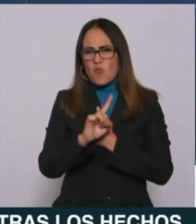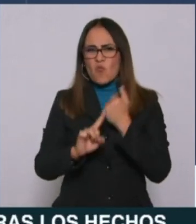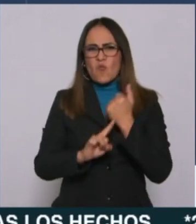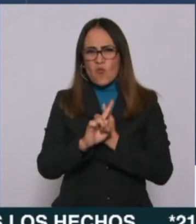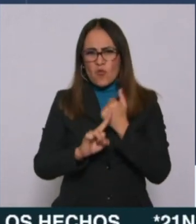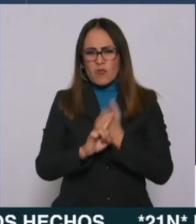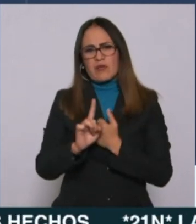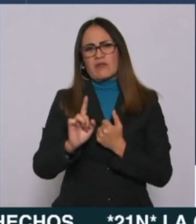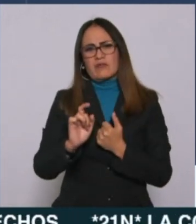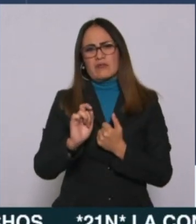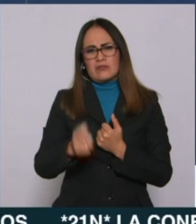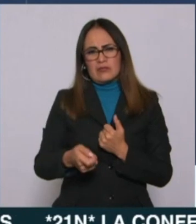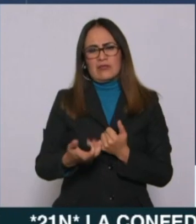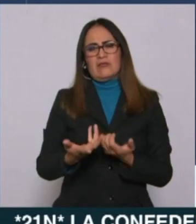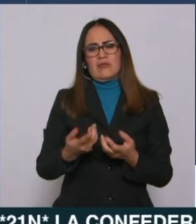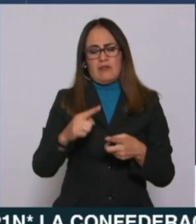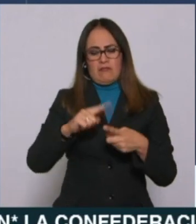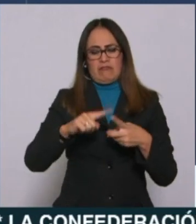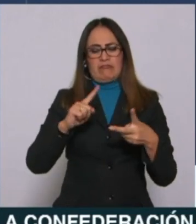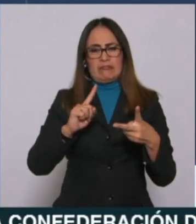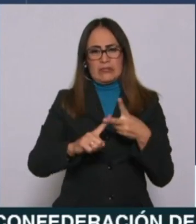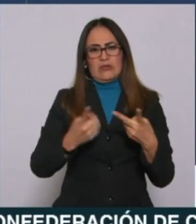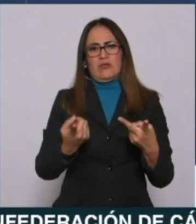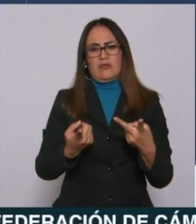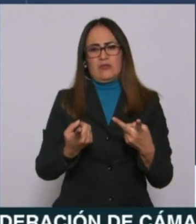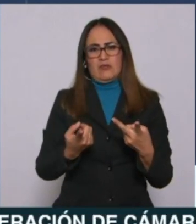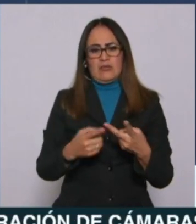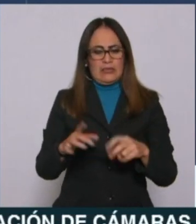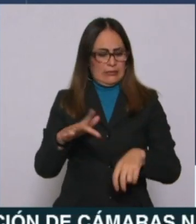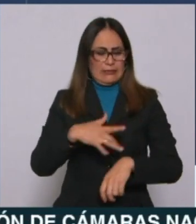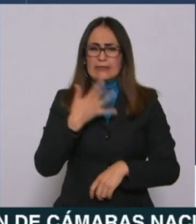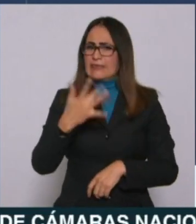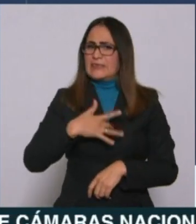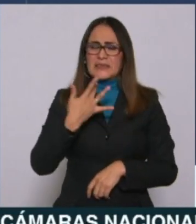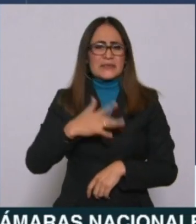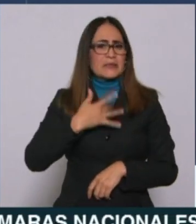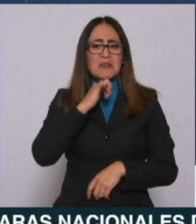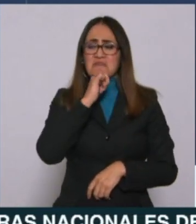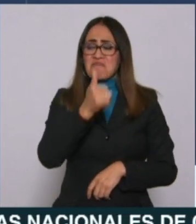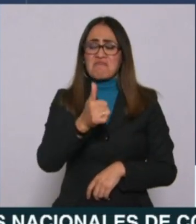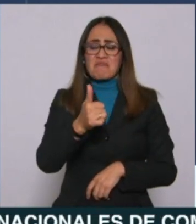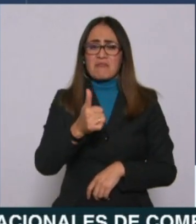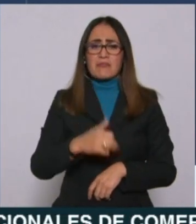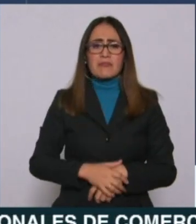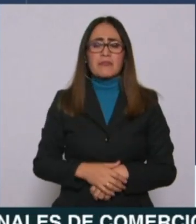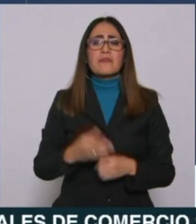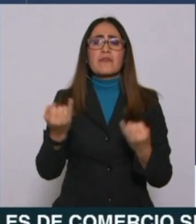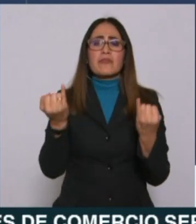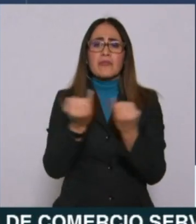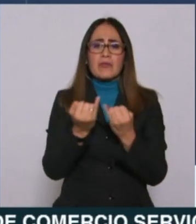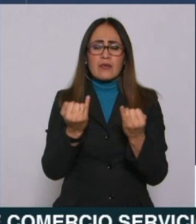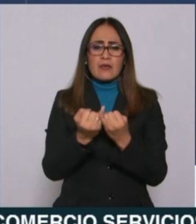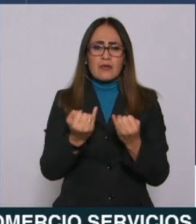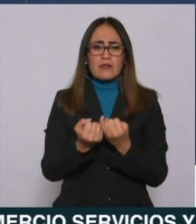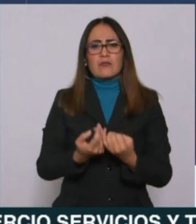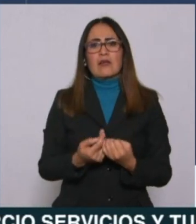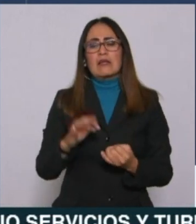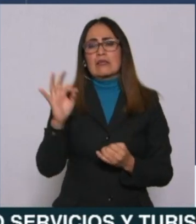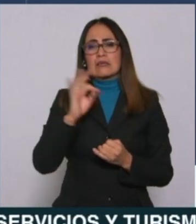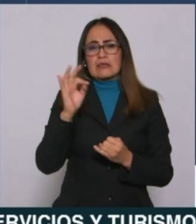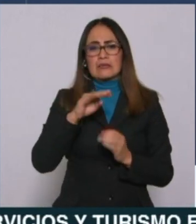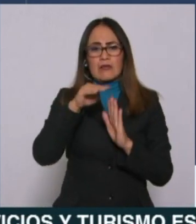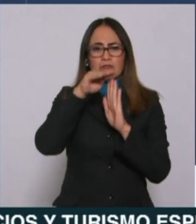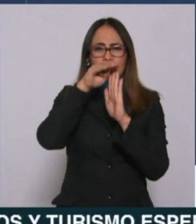entre ellos los dos más importantes, la pérdida de la sensibilidad y la falta o la